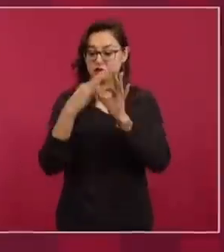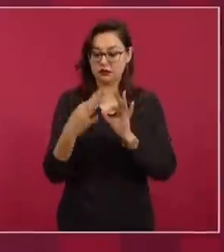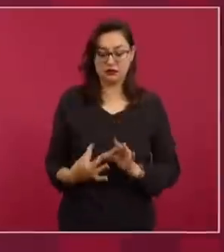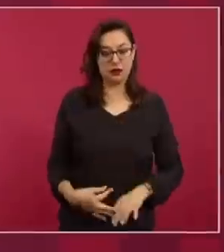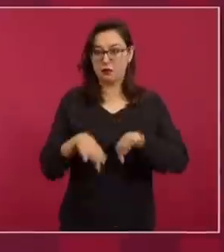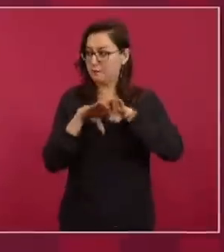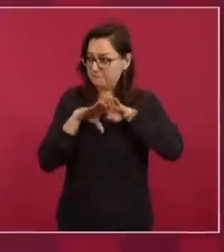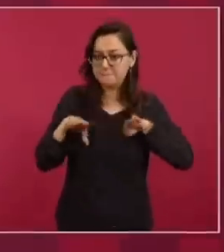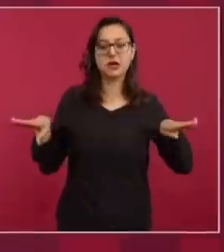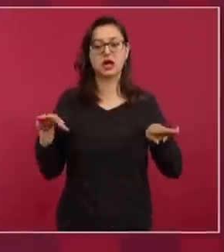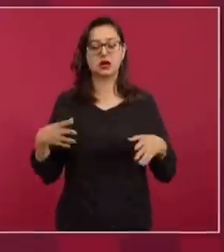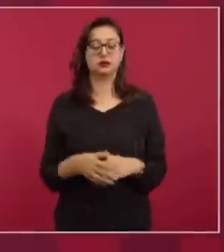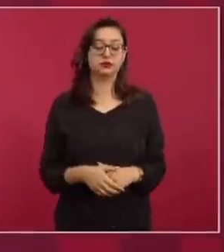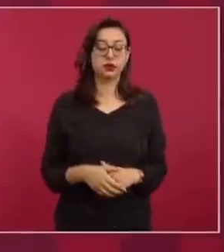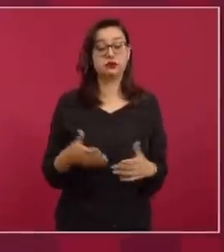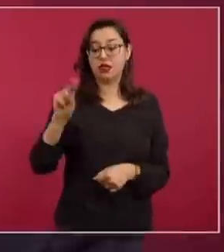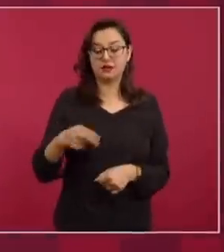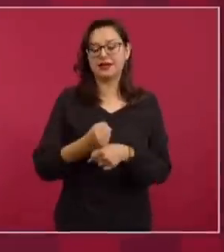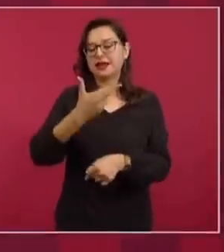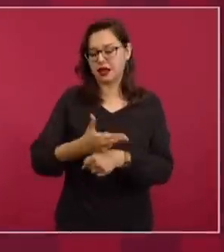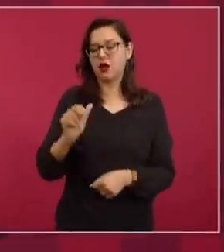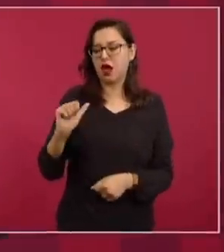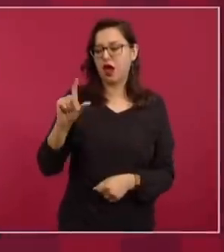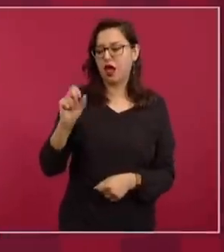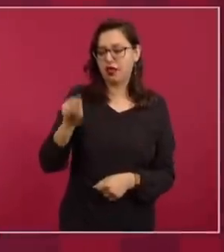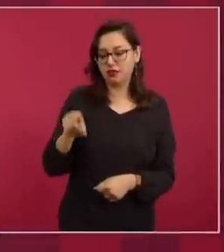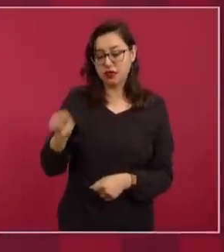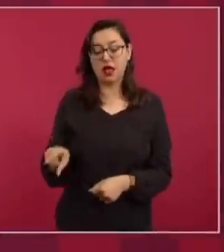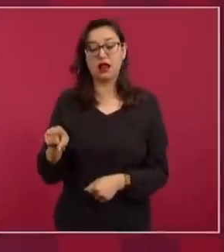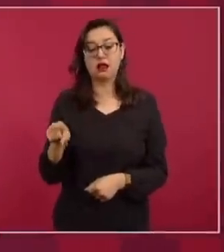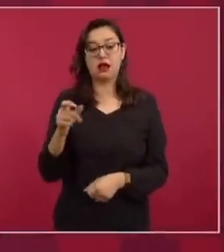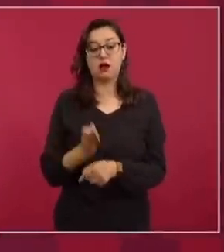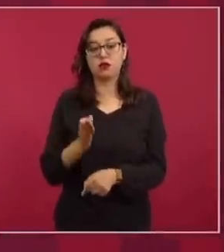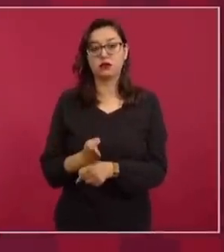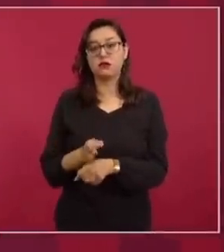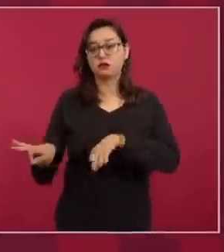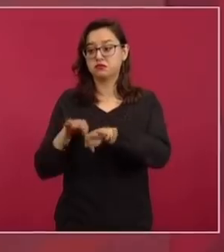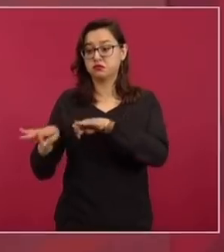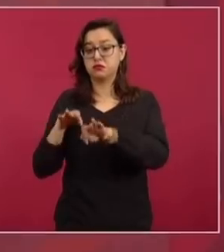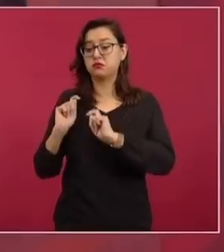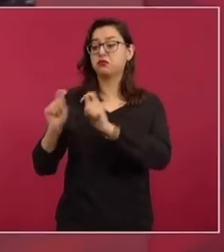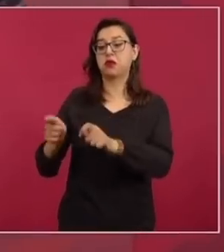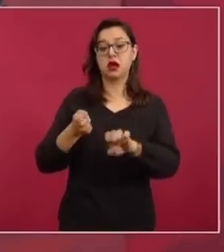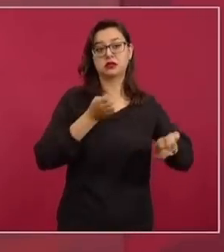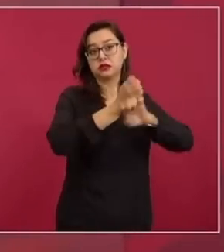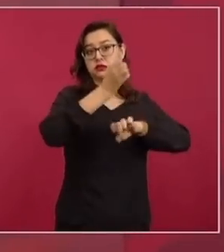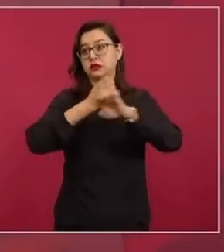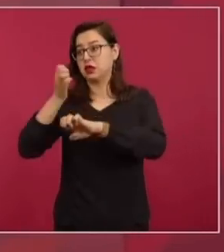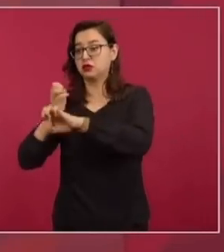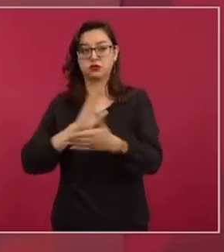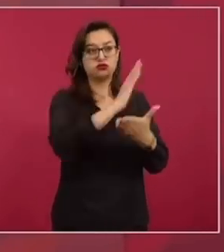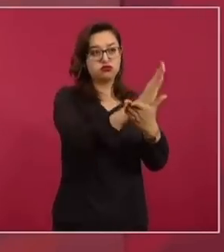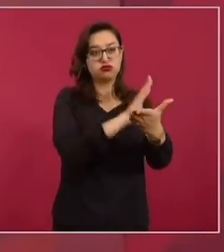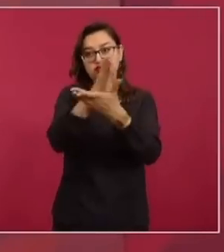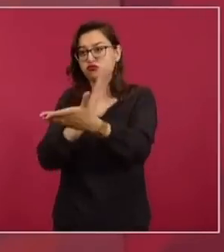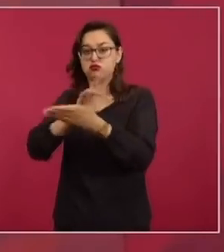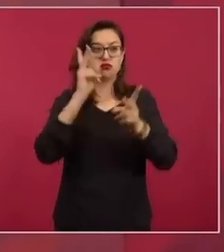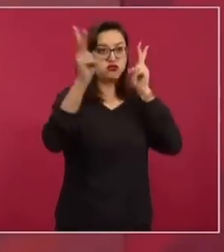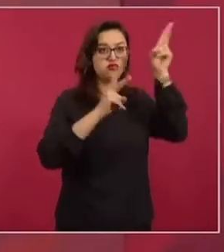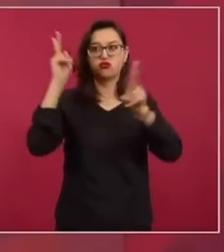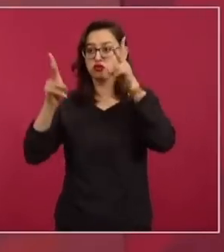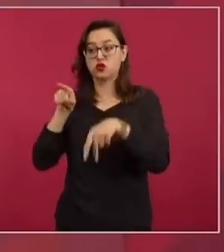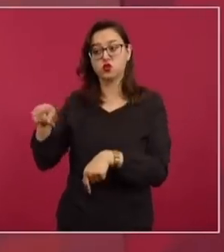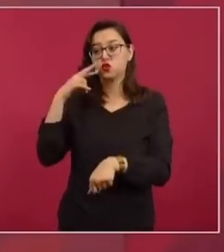caso del secretario de Gobernación, está visitando los estados para cumplir con su responsabilidad, no